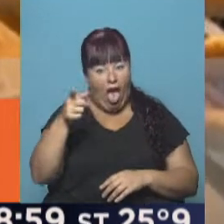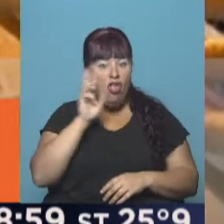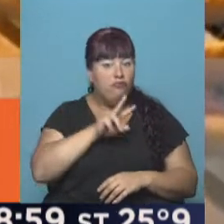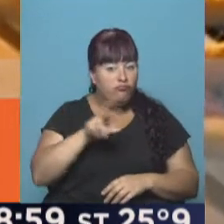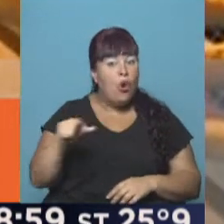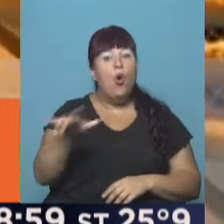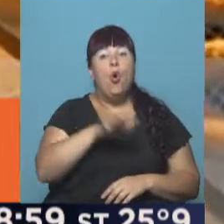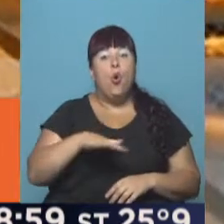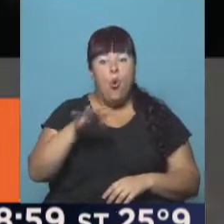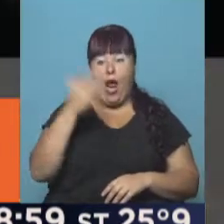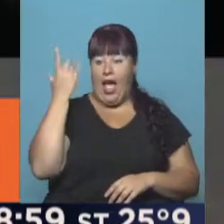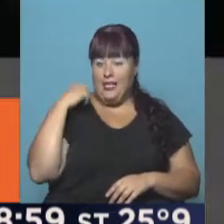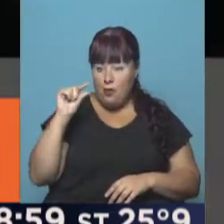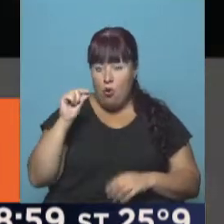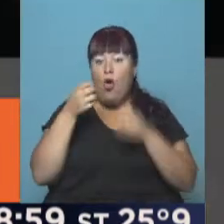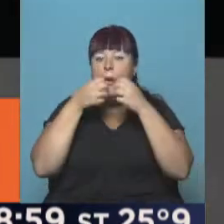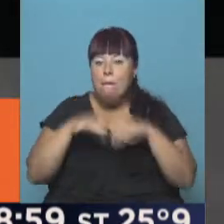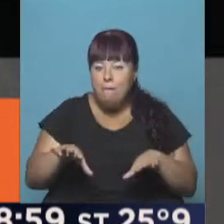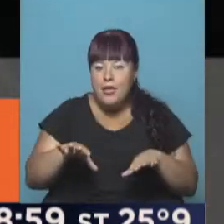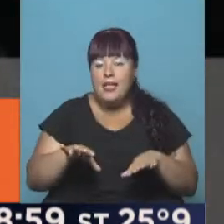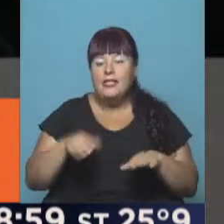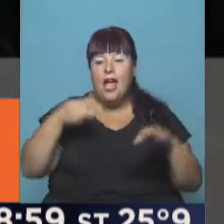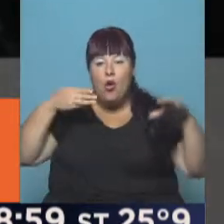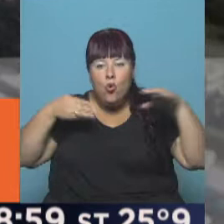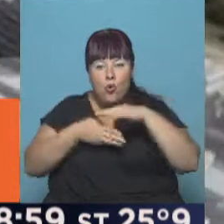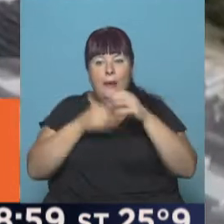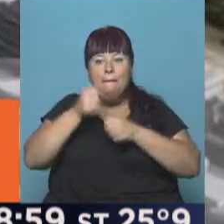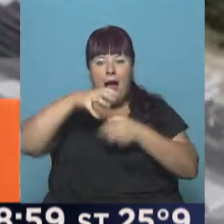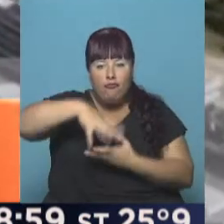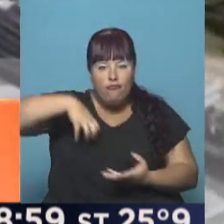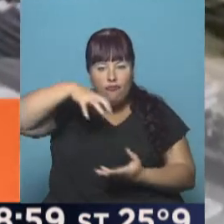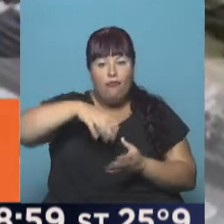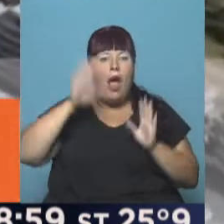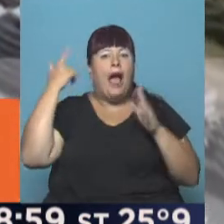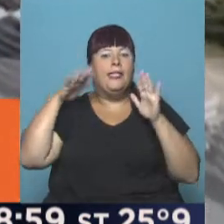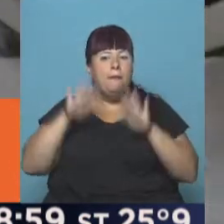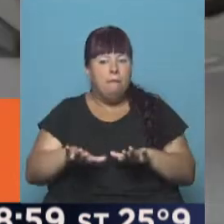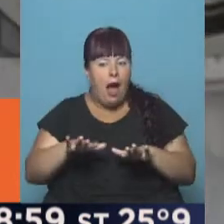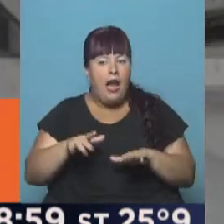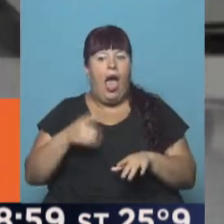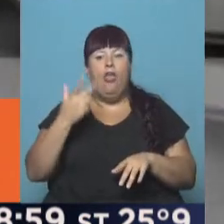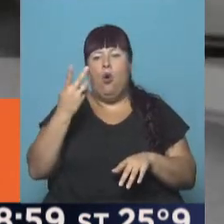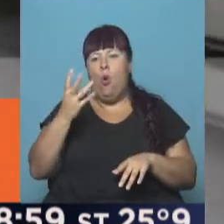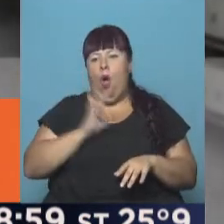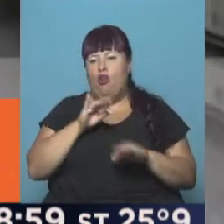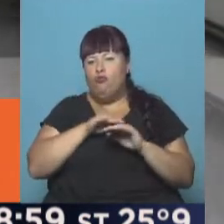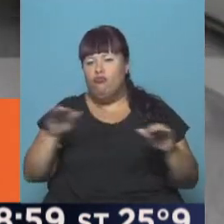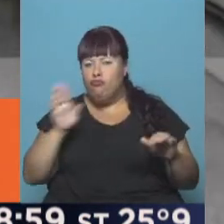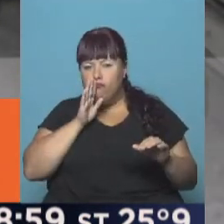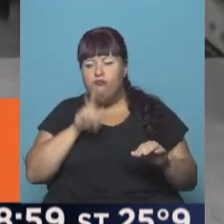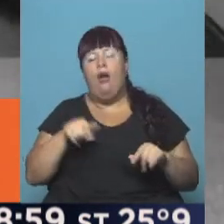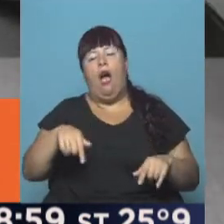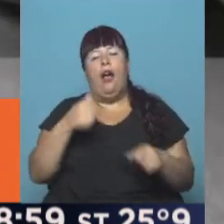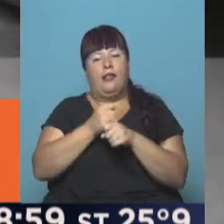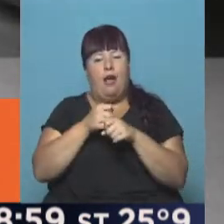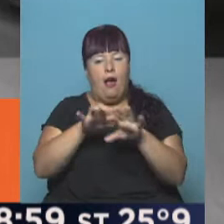En el lugar, hace una semana, se puso en marcha la tuneladora, que estuvo paralizada en su trinchera durante casi 4 años. Así